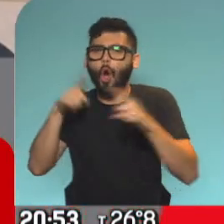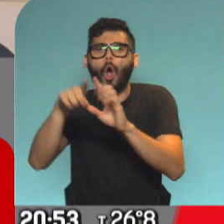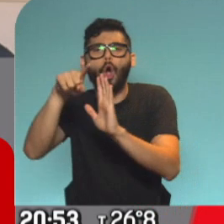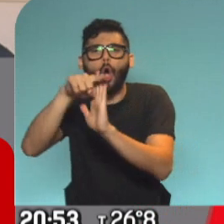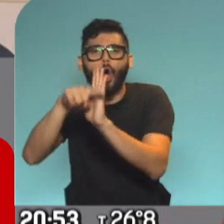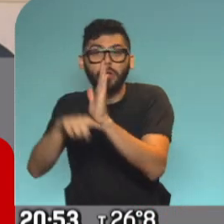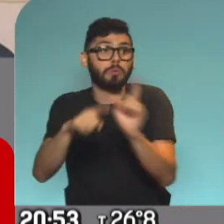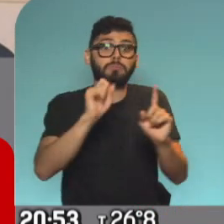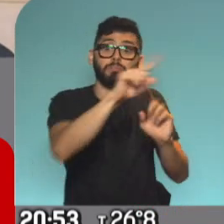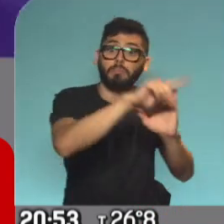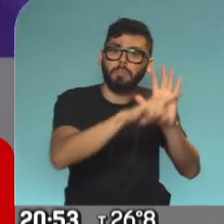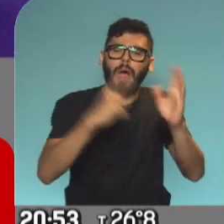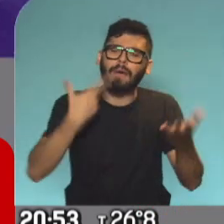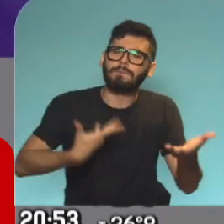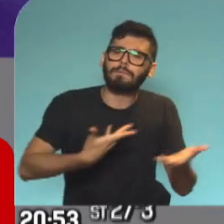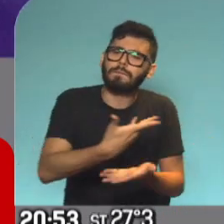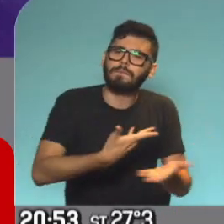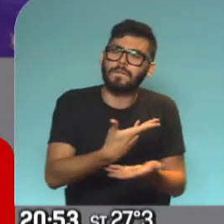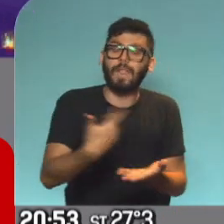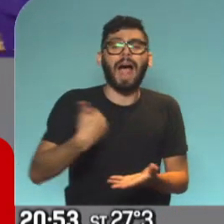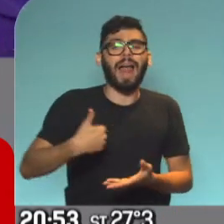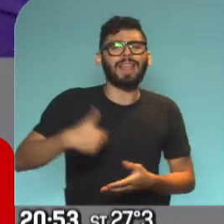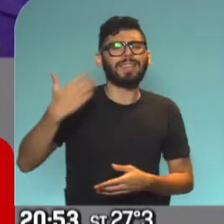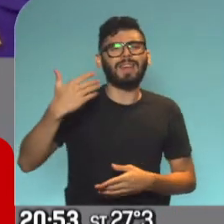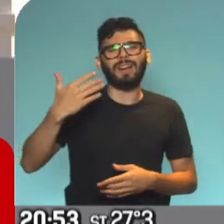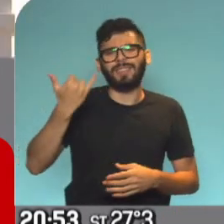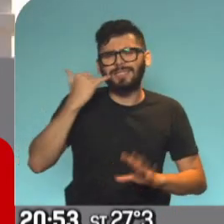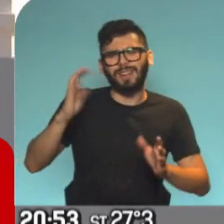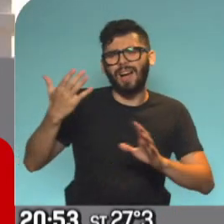escuchado. La Argentina ya hace un tiempo